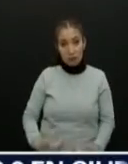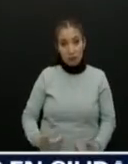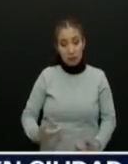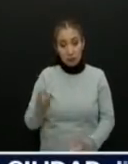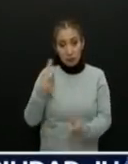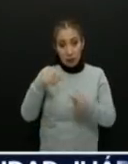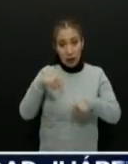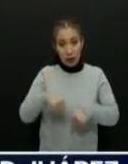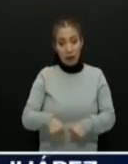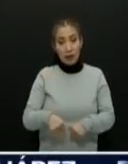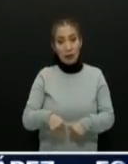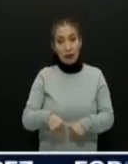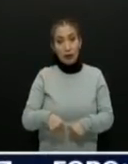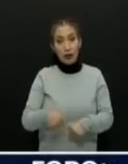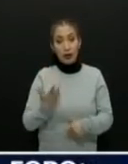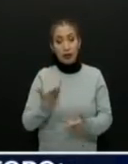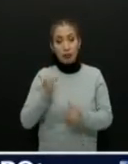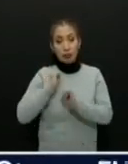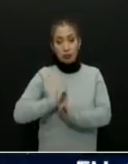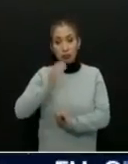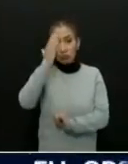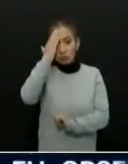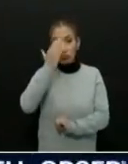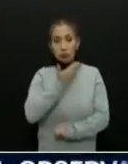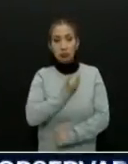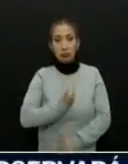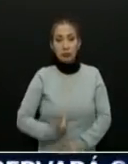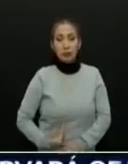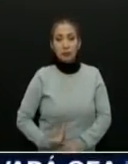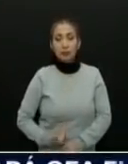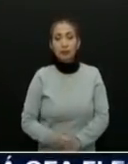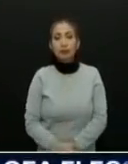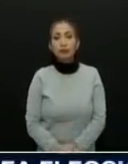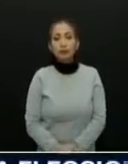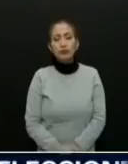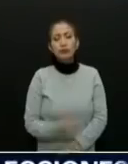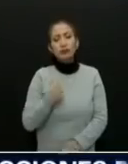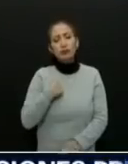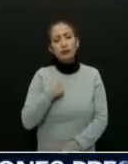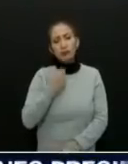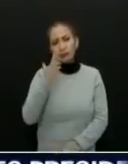a este cargo. Y recuerdo